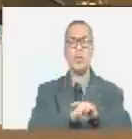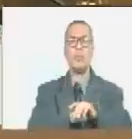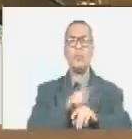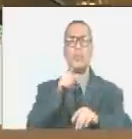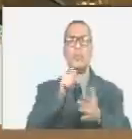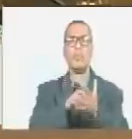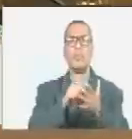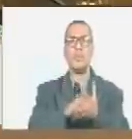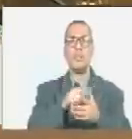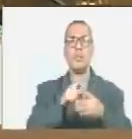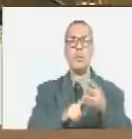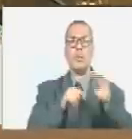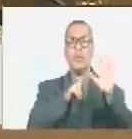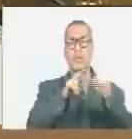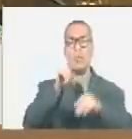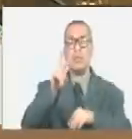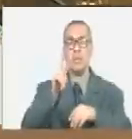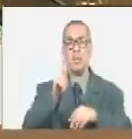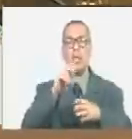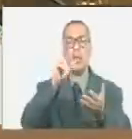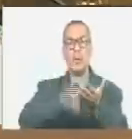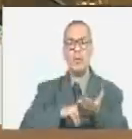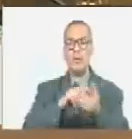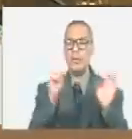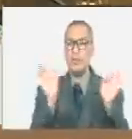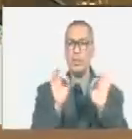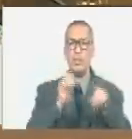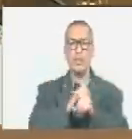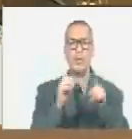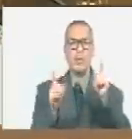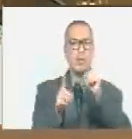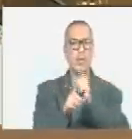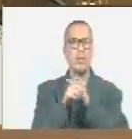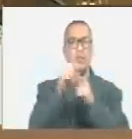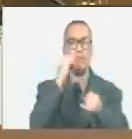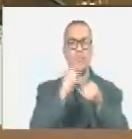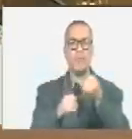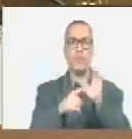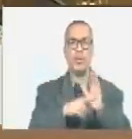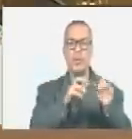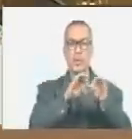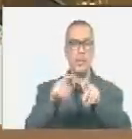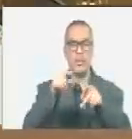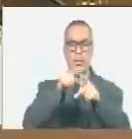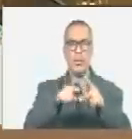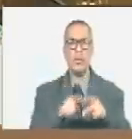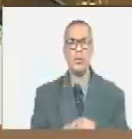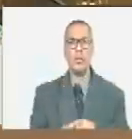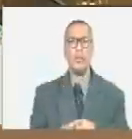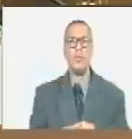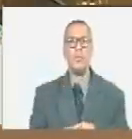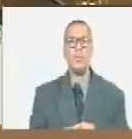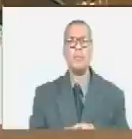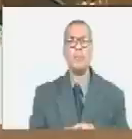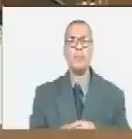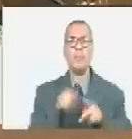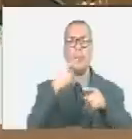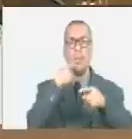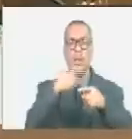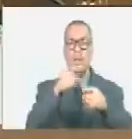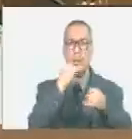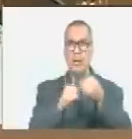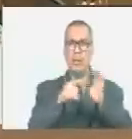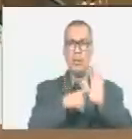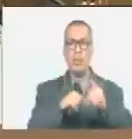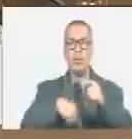secretaria. Centésimo segundo. Se propone aprobar sin modificación la disposición final, quedando redactada de la siguiente manera. Disposición